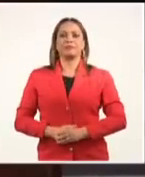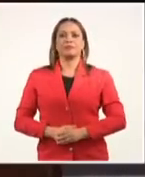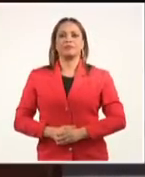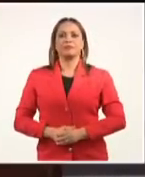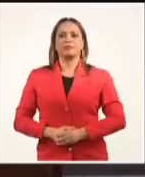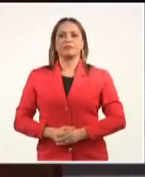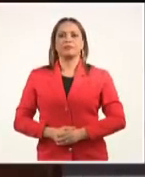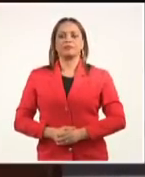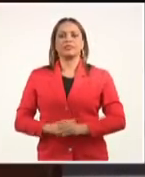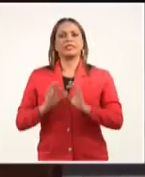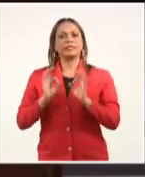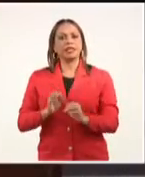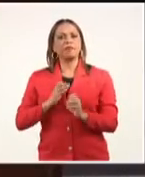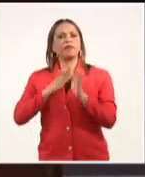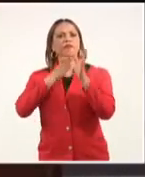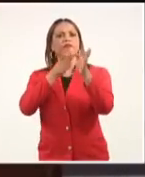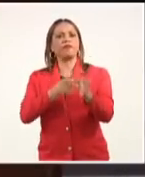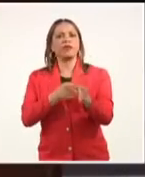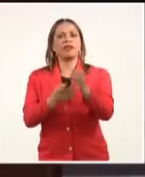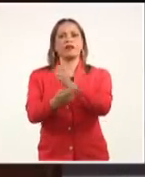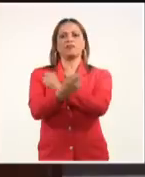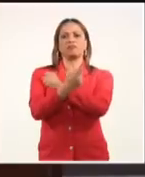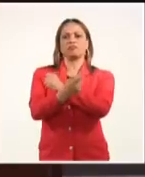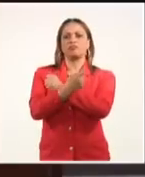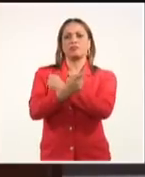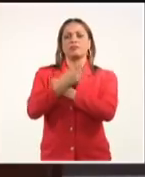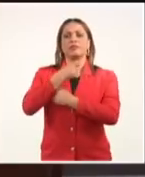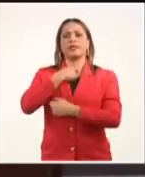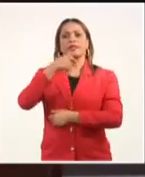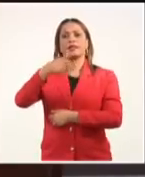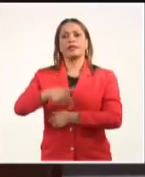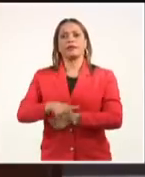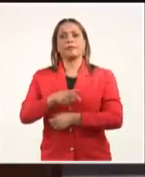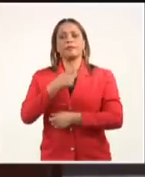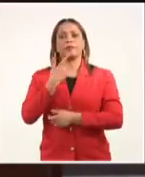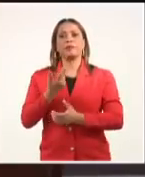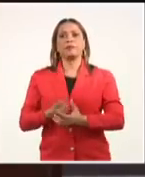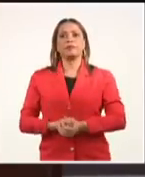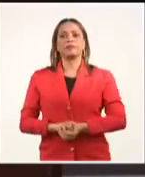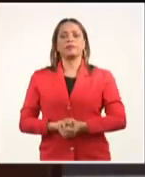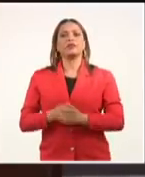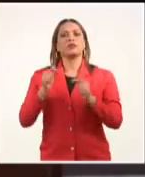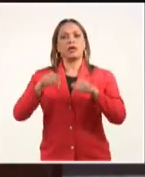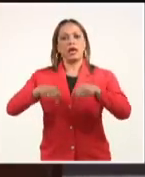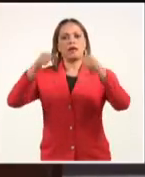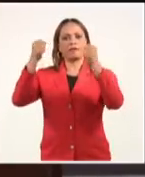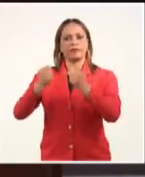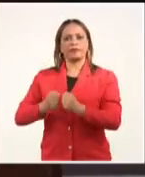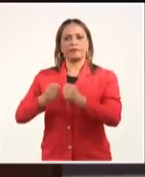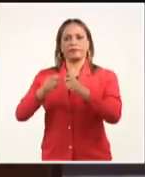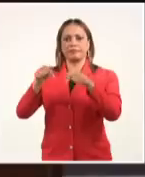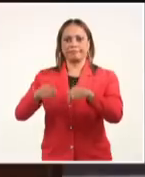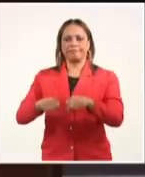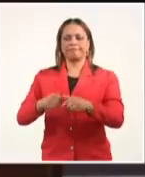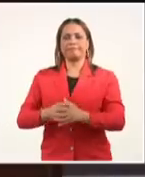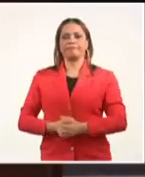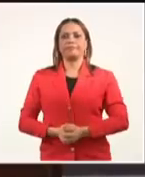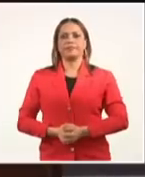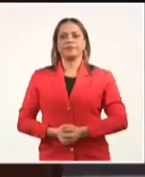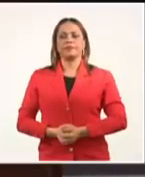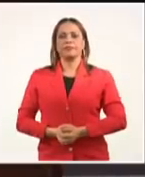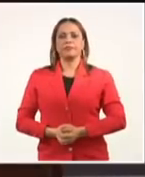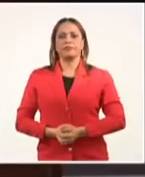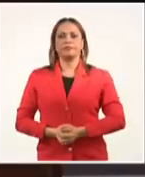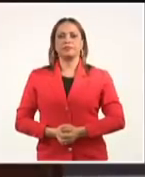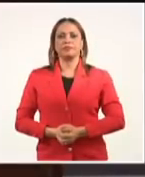Fieles a sus enseñanzas y a su ejemplo, aquí estamos. Y desde la